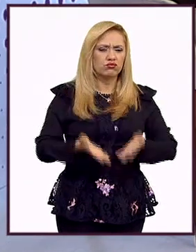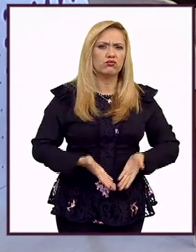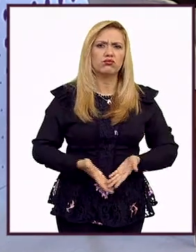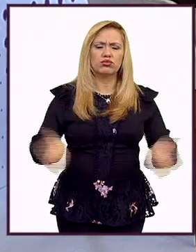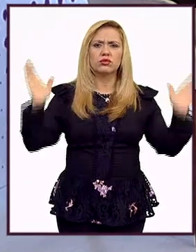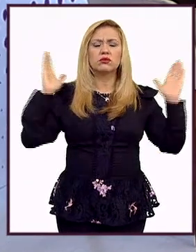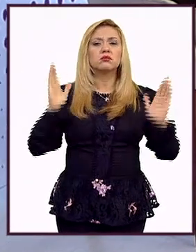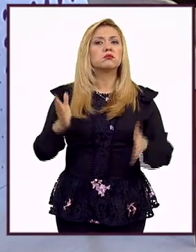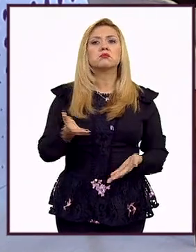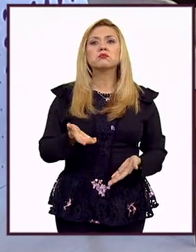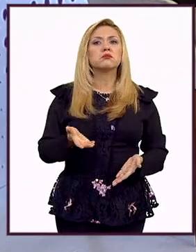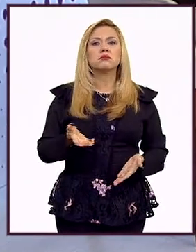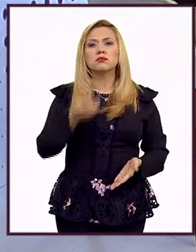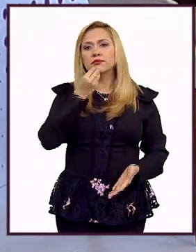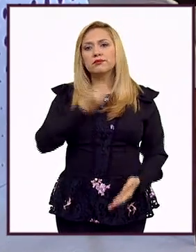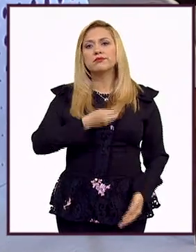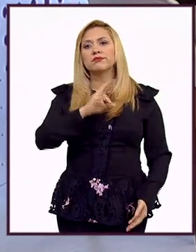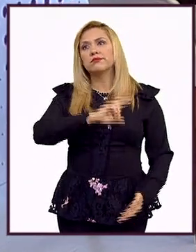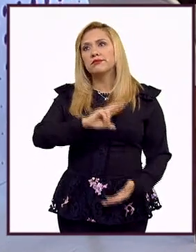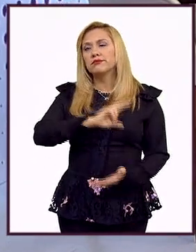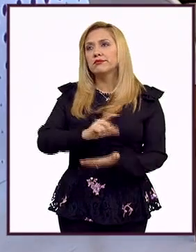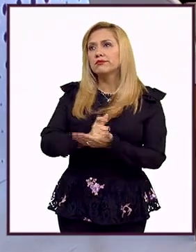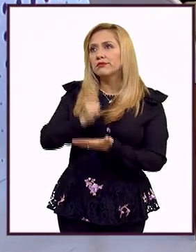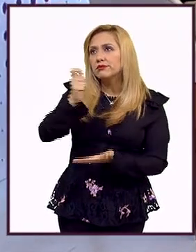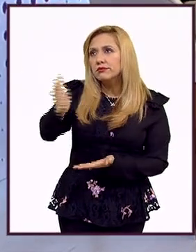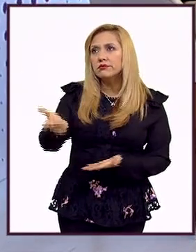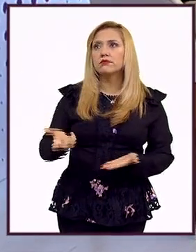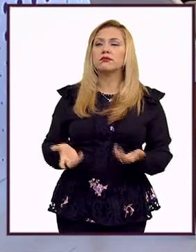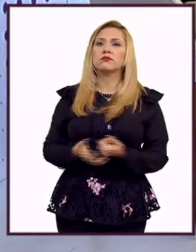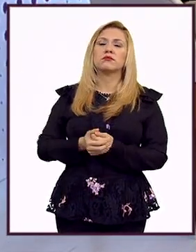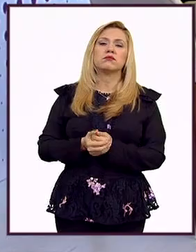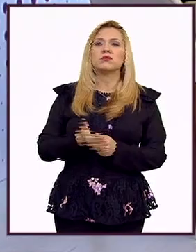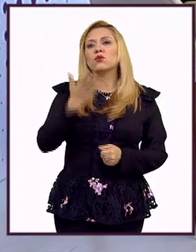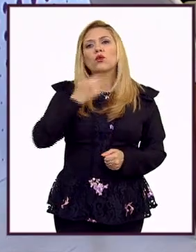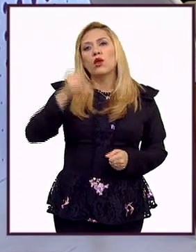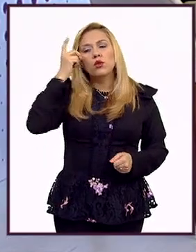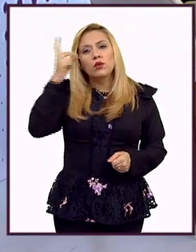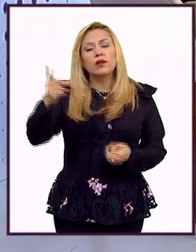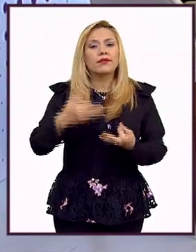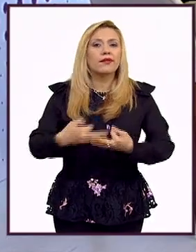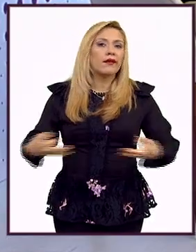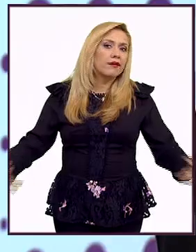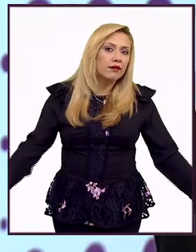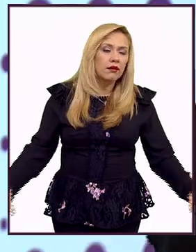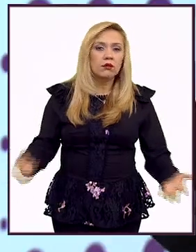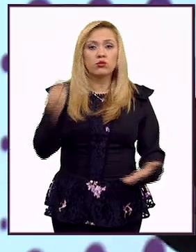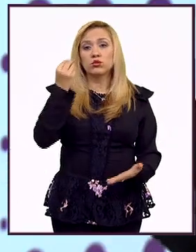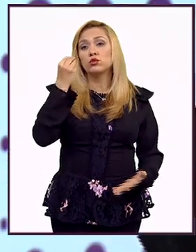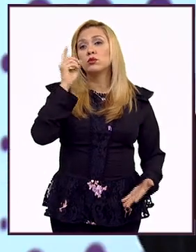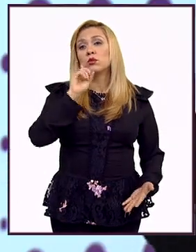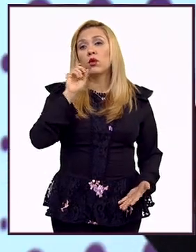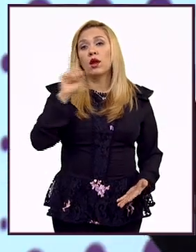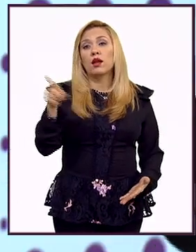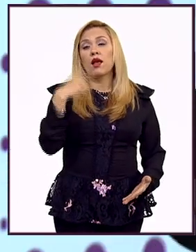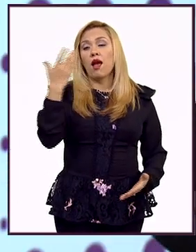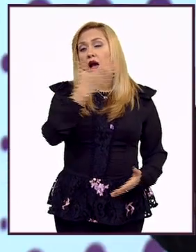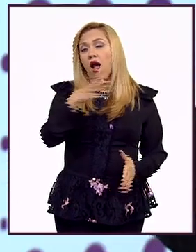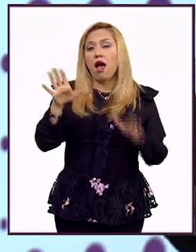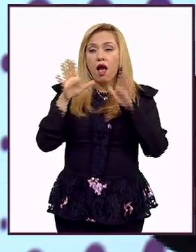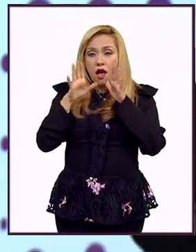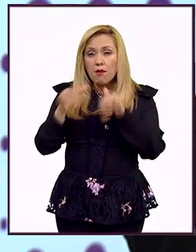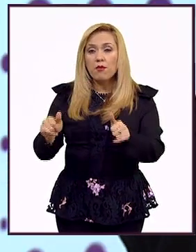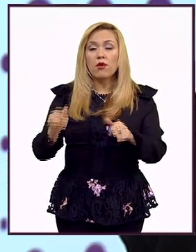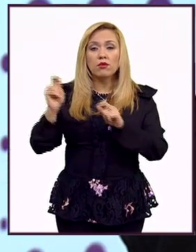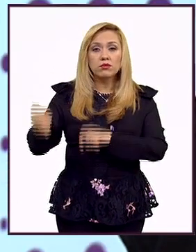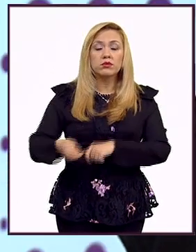hacer uso de la tierra, tienen que rentarla, o no tienen titularidad, ¿no? Por ejemplo, muchas mujeres que son campesinas, que trabajan la